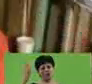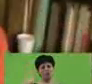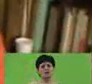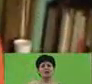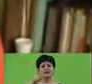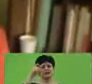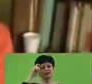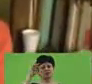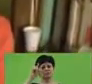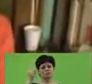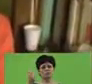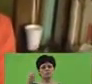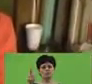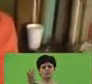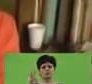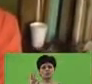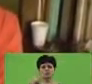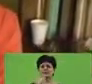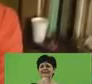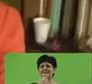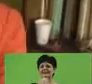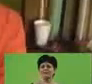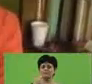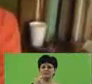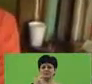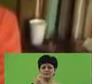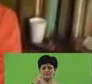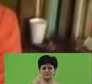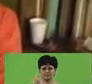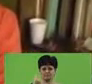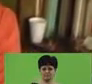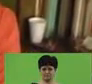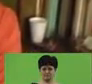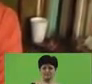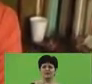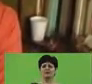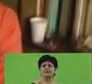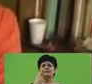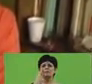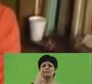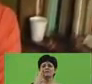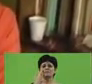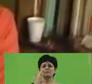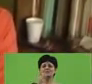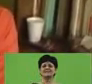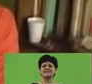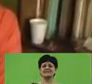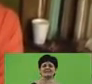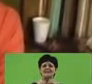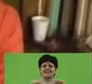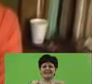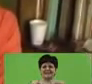Eduardo Chamorro me llamó, soy de Quilmes, trabajo en la Secretaría de Género del municipio, en